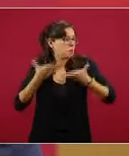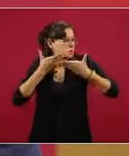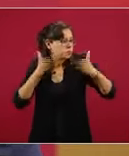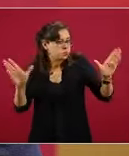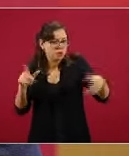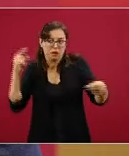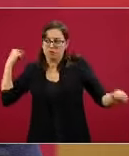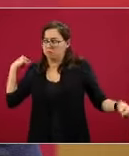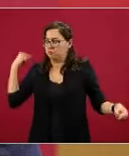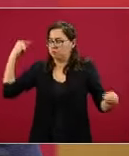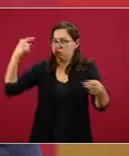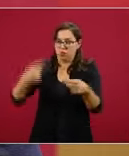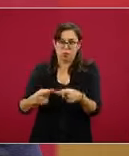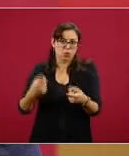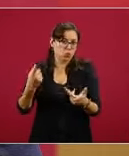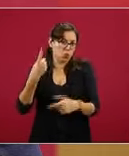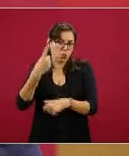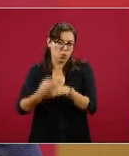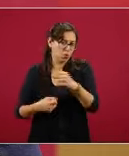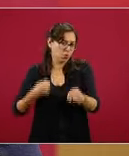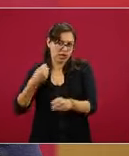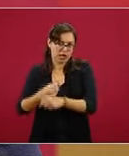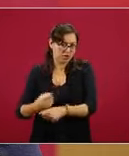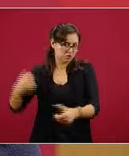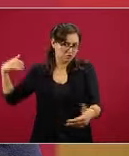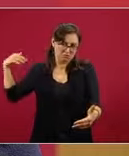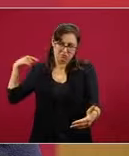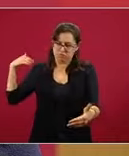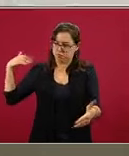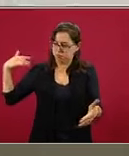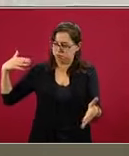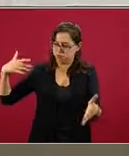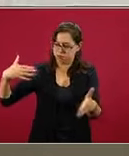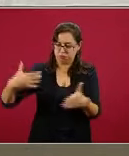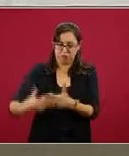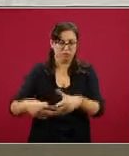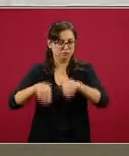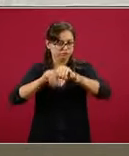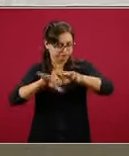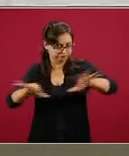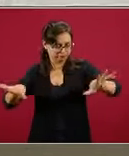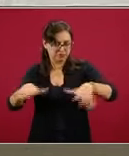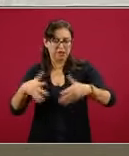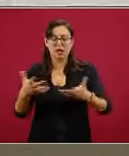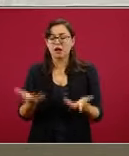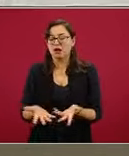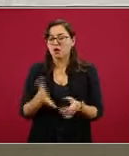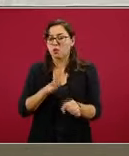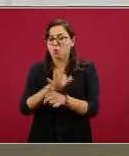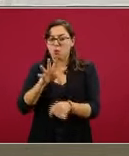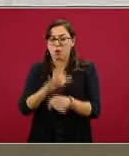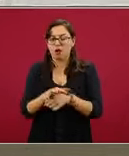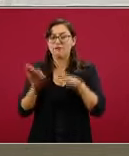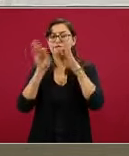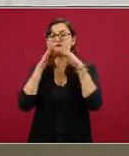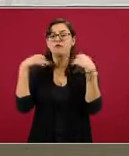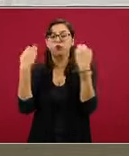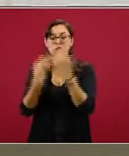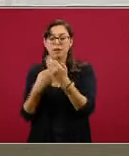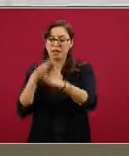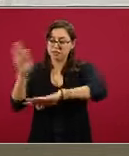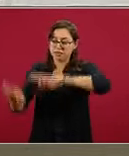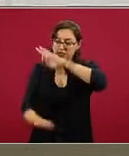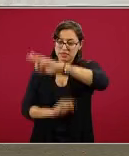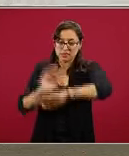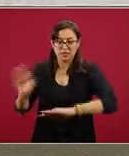muchos meses ya, desde prácticamente inicios de la epidemia se publicaron, en relación en cuál es el tratamiento más